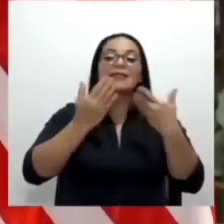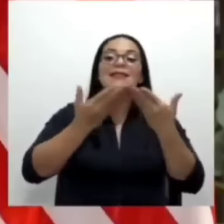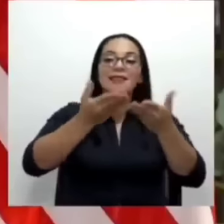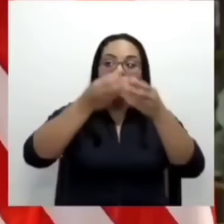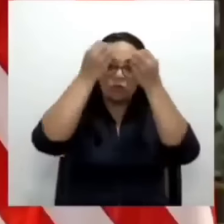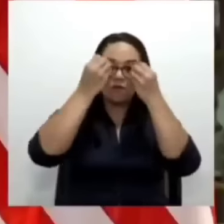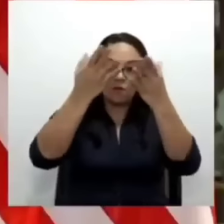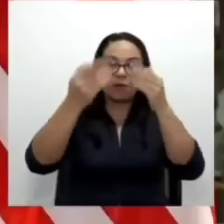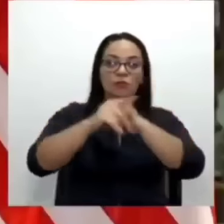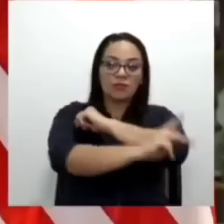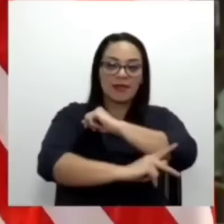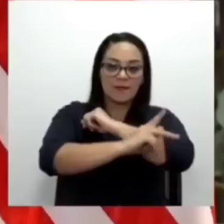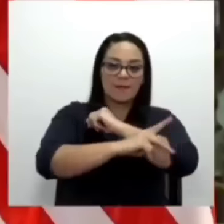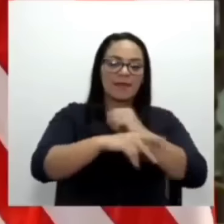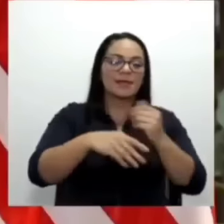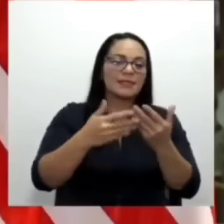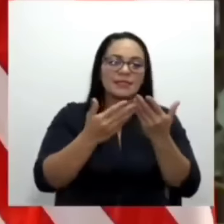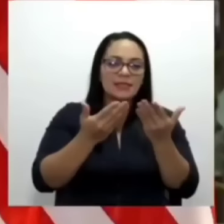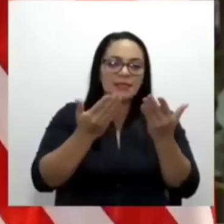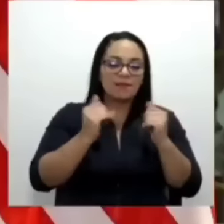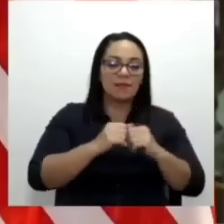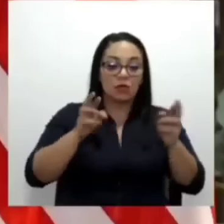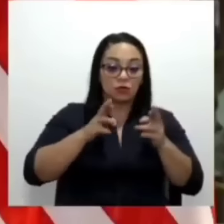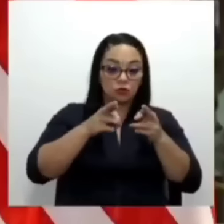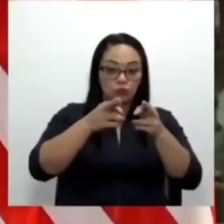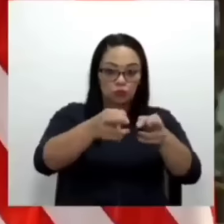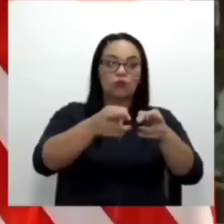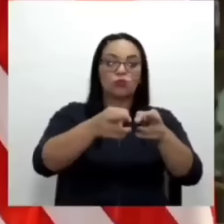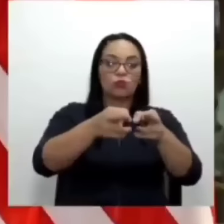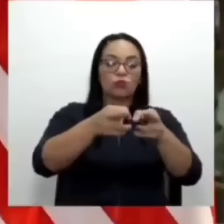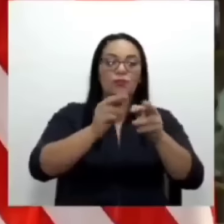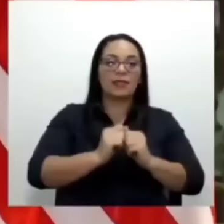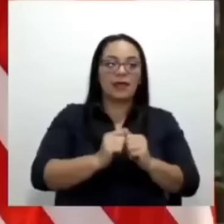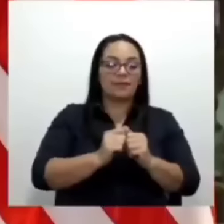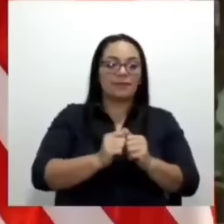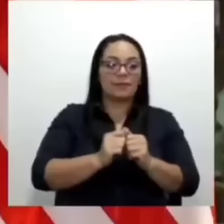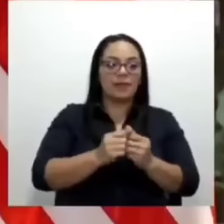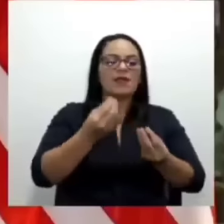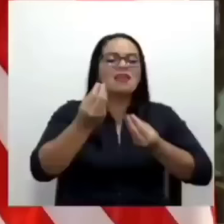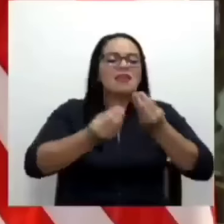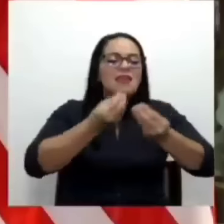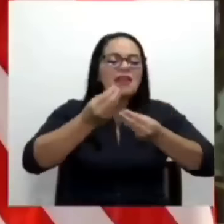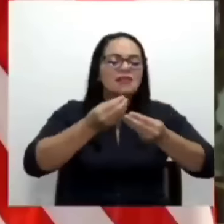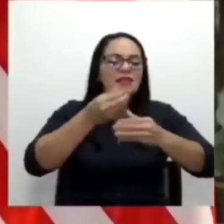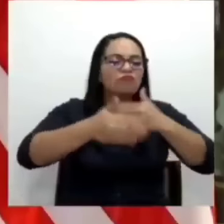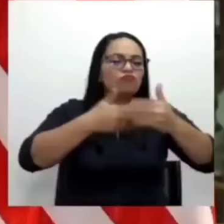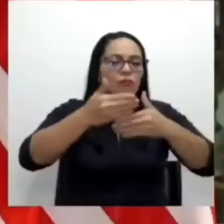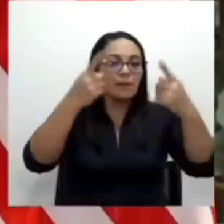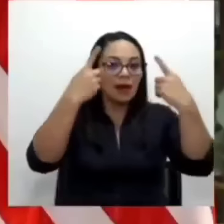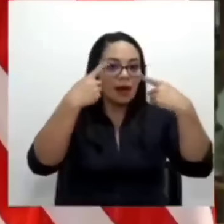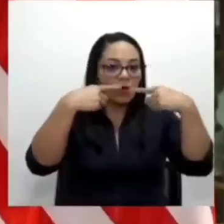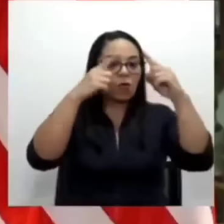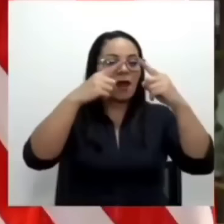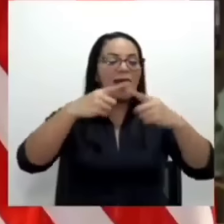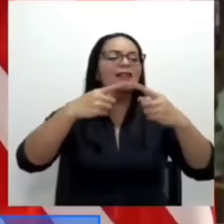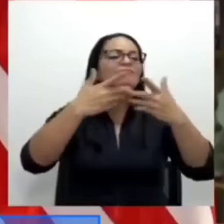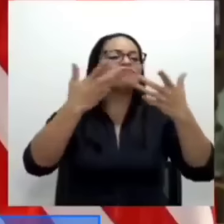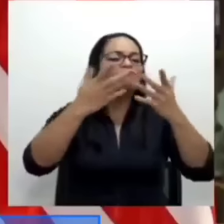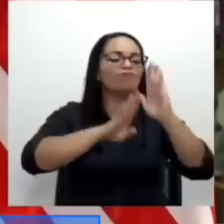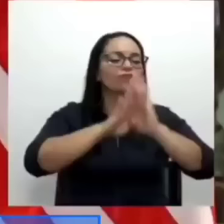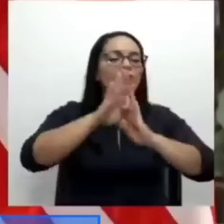al país la hoja de ruta para desarrollar la industria